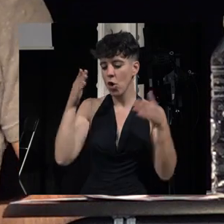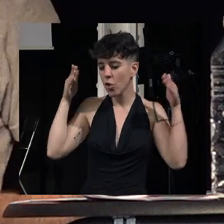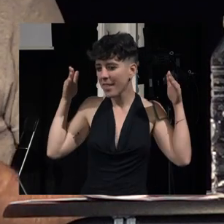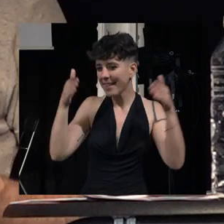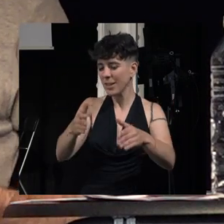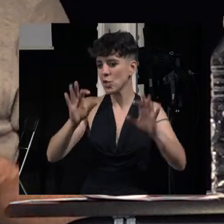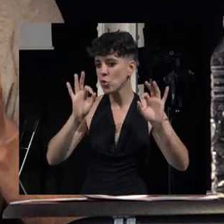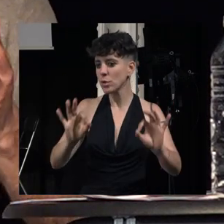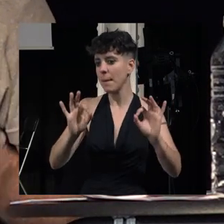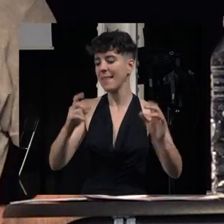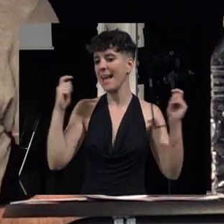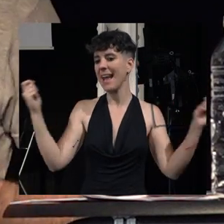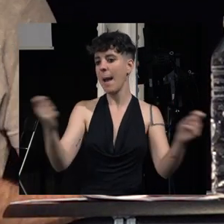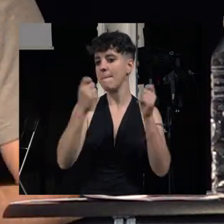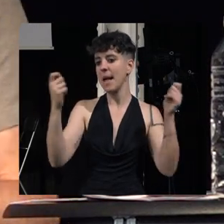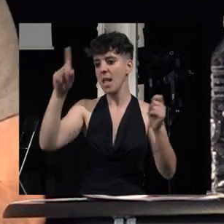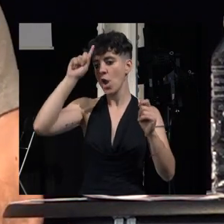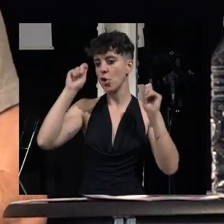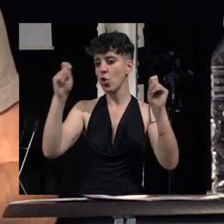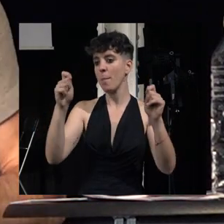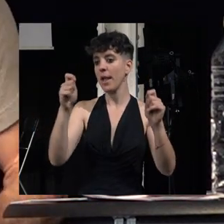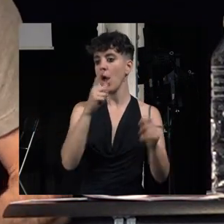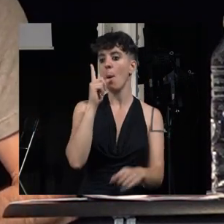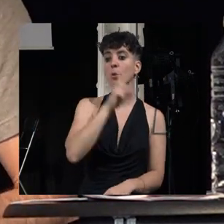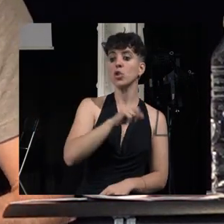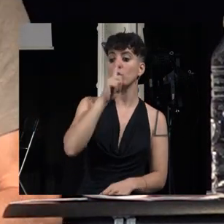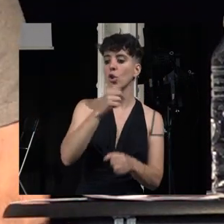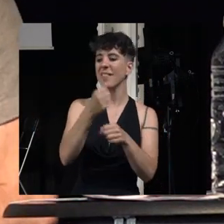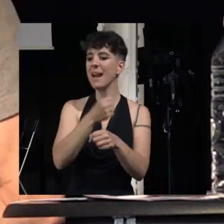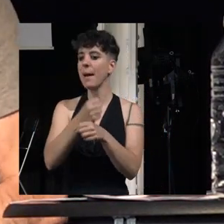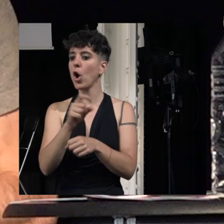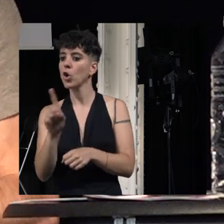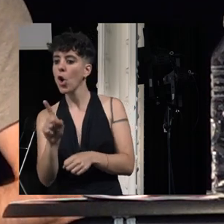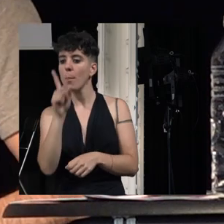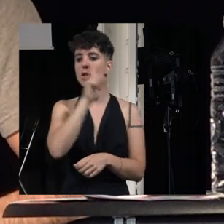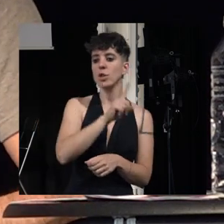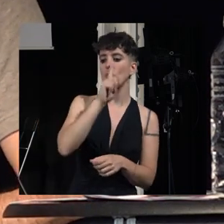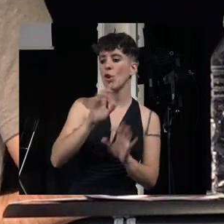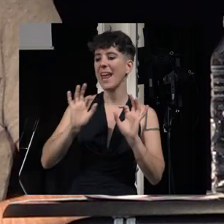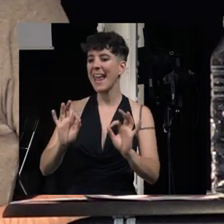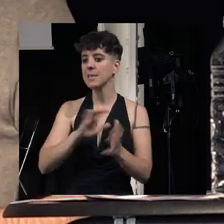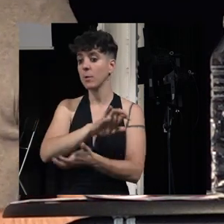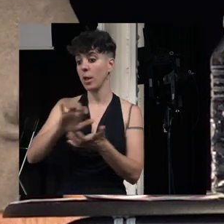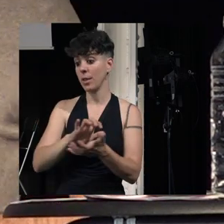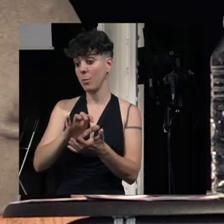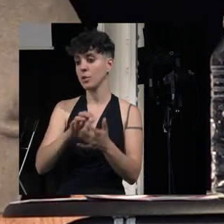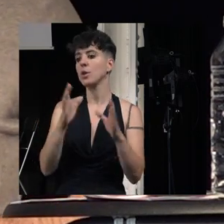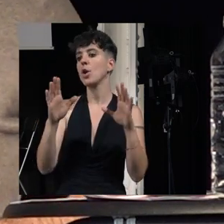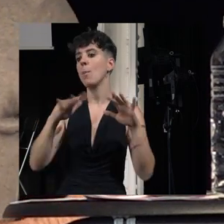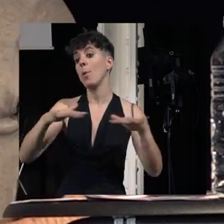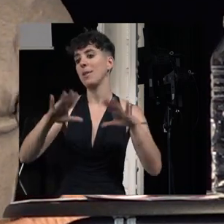exclusivamente en una campaña que se llama Prostitución no es trabajo, prostitución es violencia, una parte del movimiento